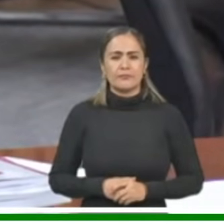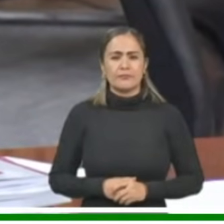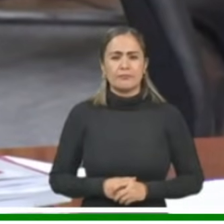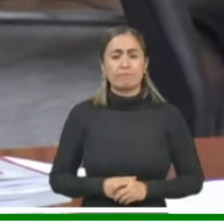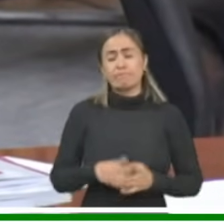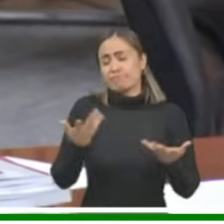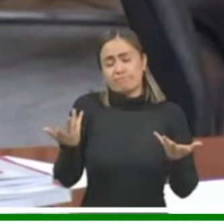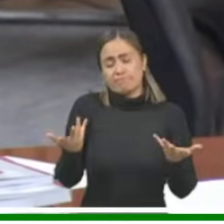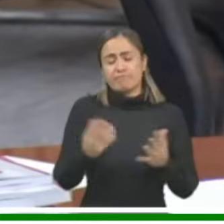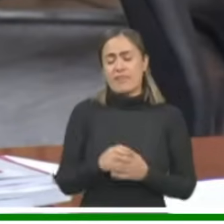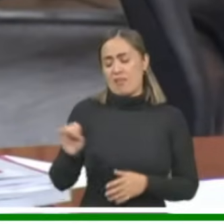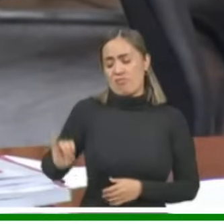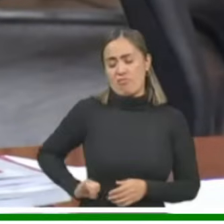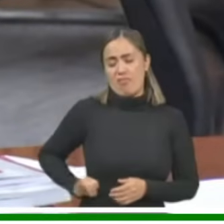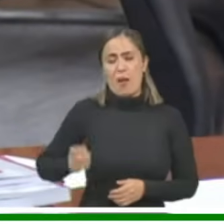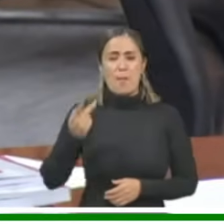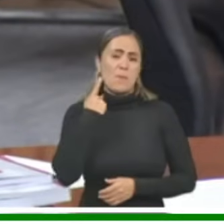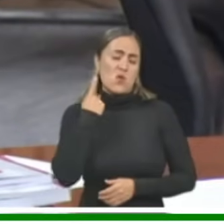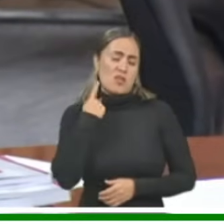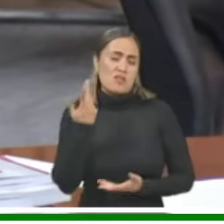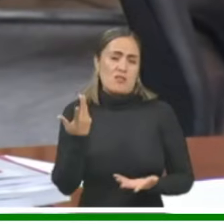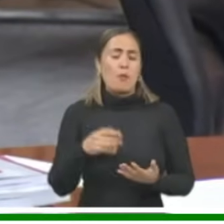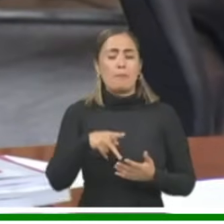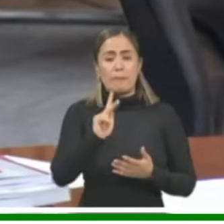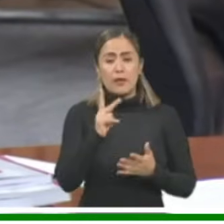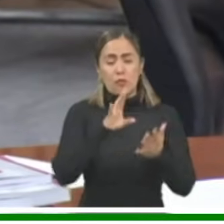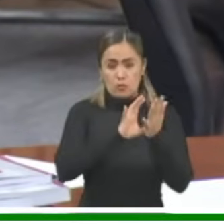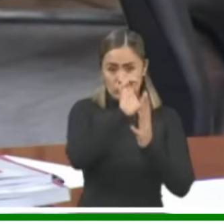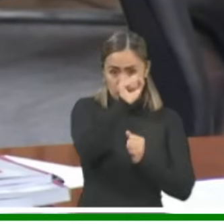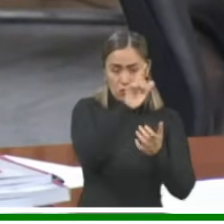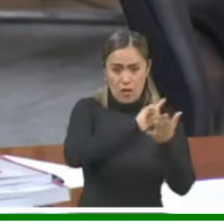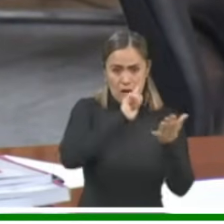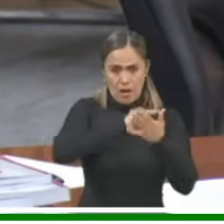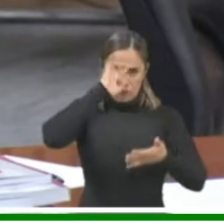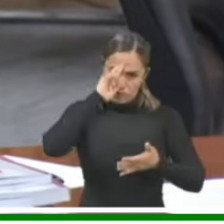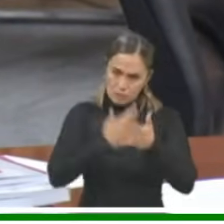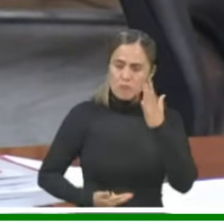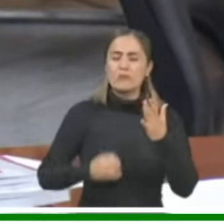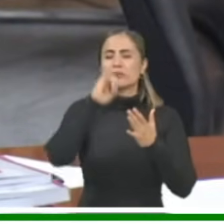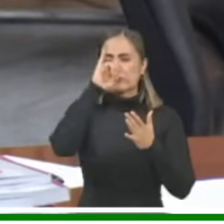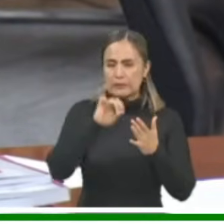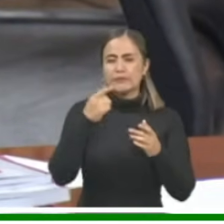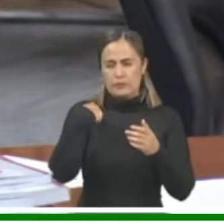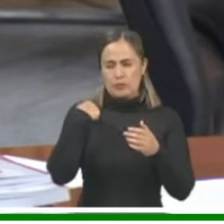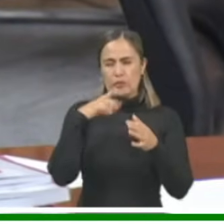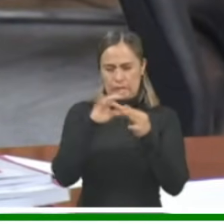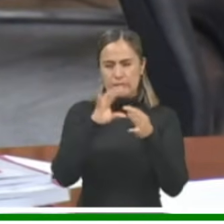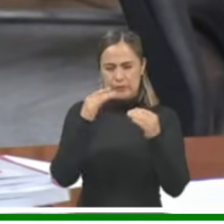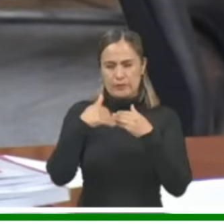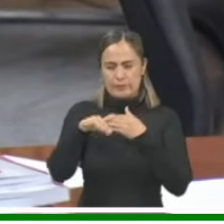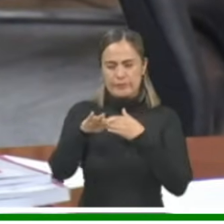eminentemente político, es un acto violatorio de la Constitución y de las leyes. Y voy al detalle. En primer